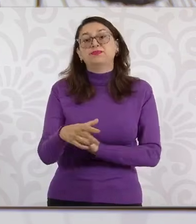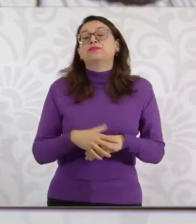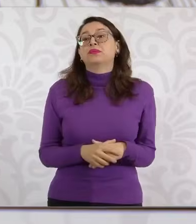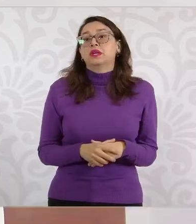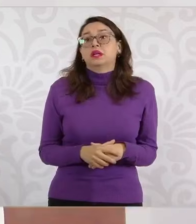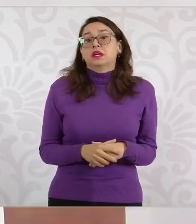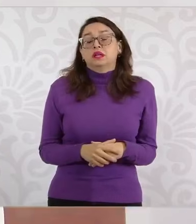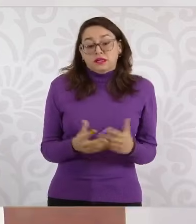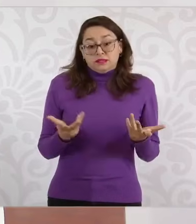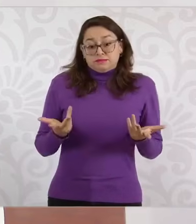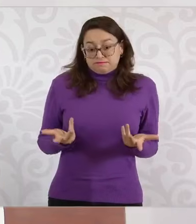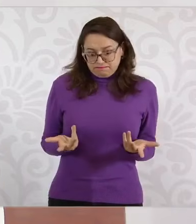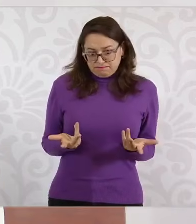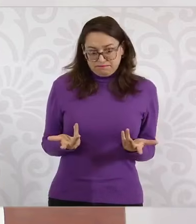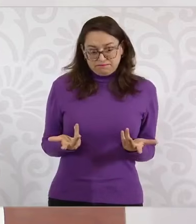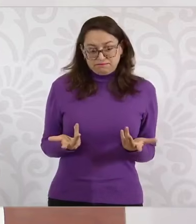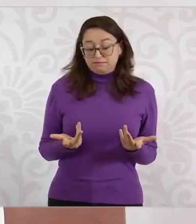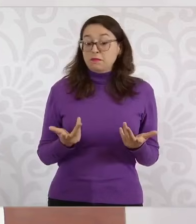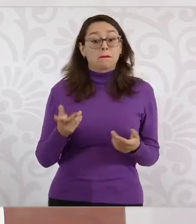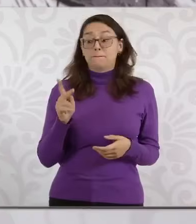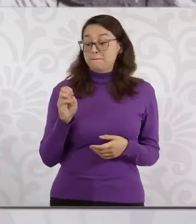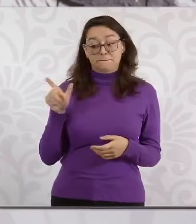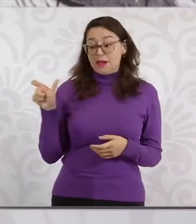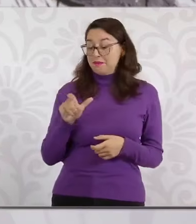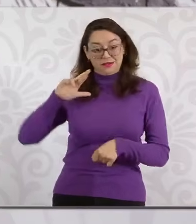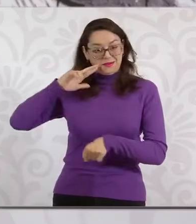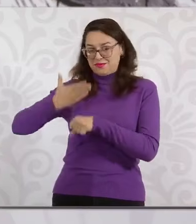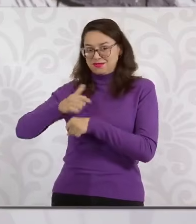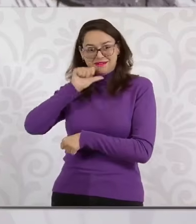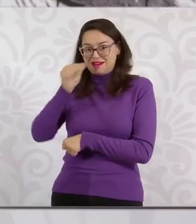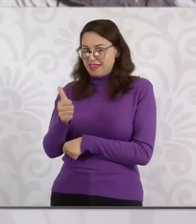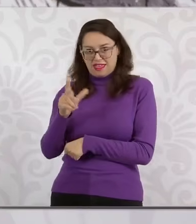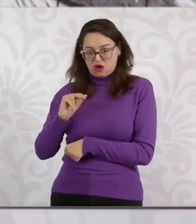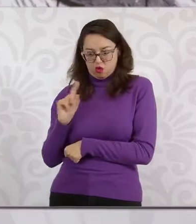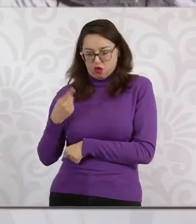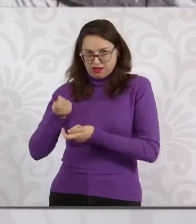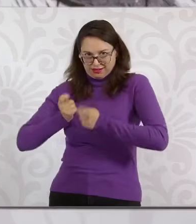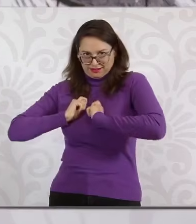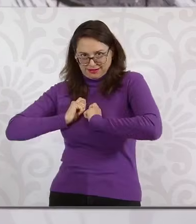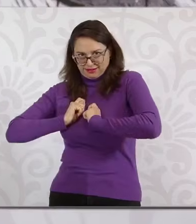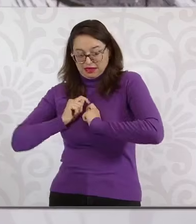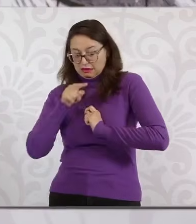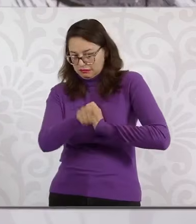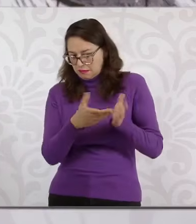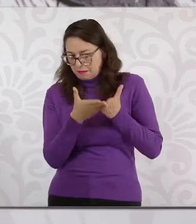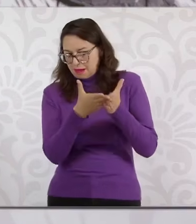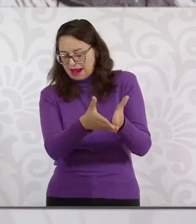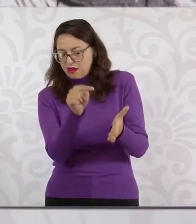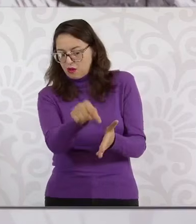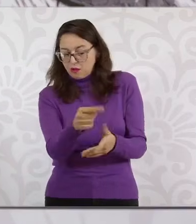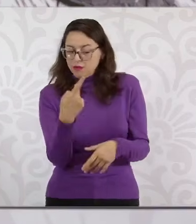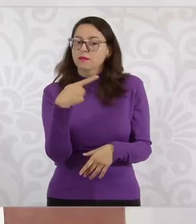Entonces, no es derrame de Pemex, pero Pemex está haciendo todo para la limpieza de